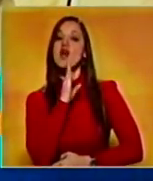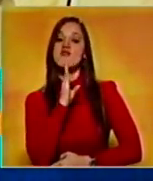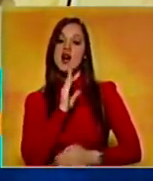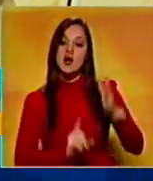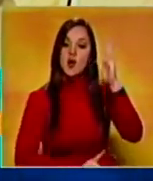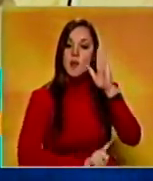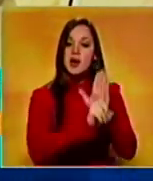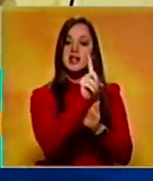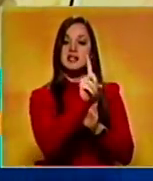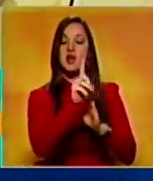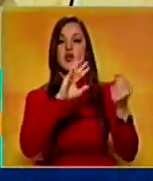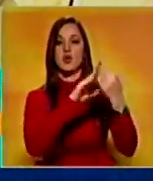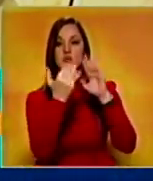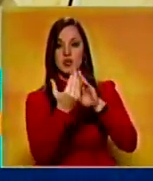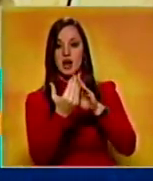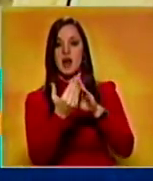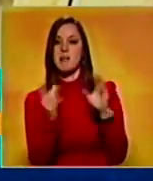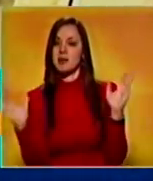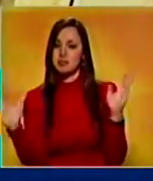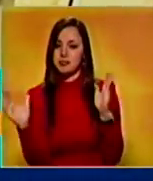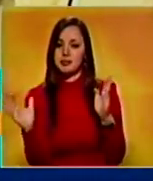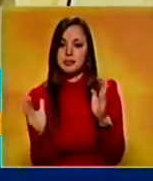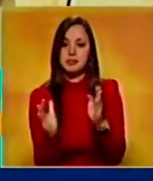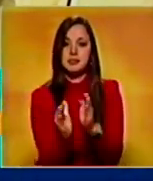de simplificar el sistema bancario.